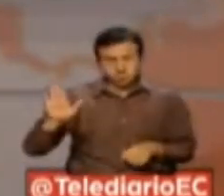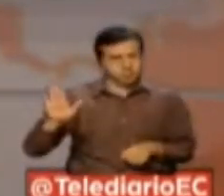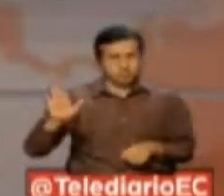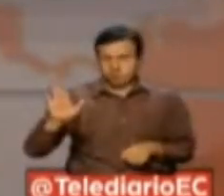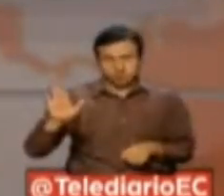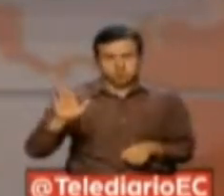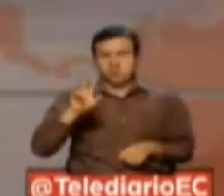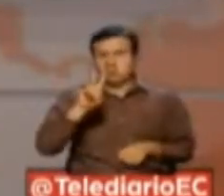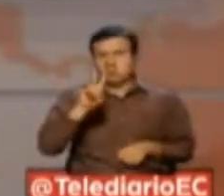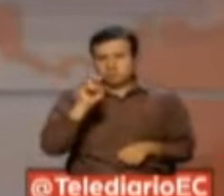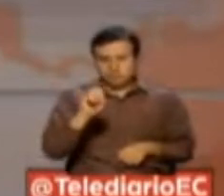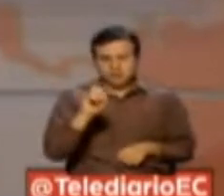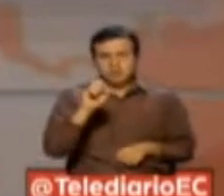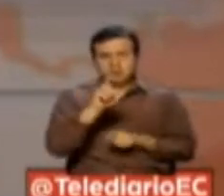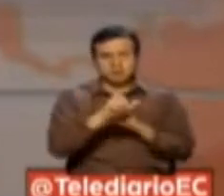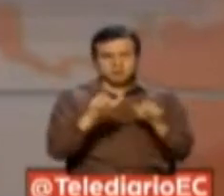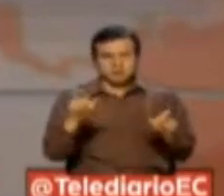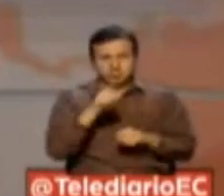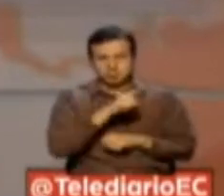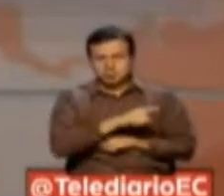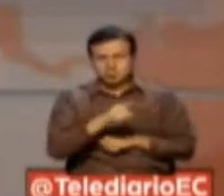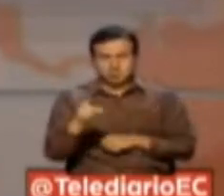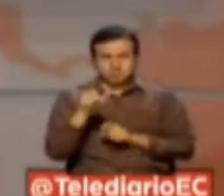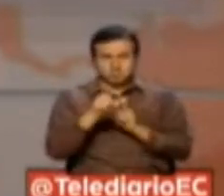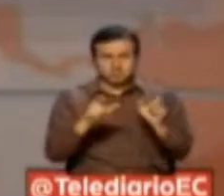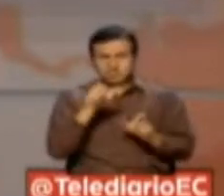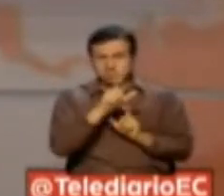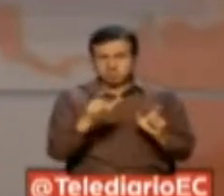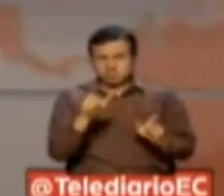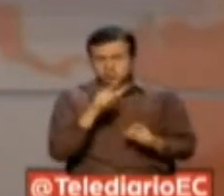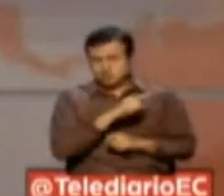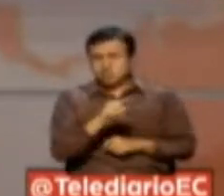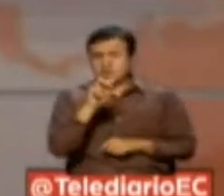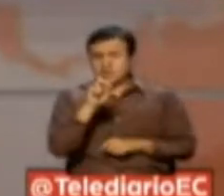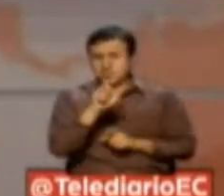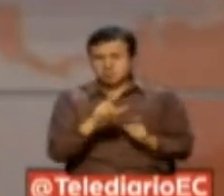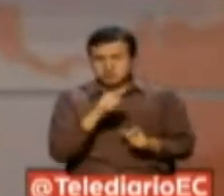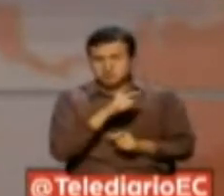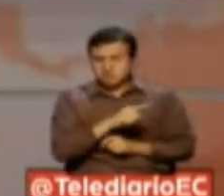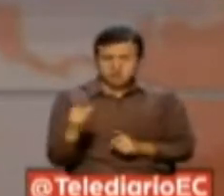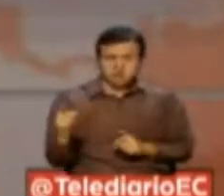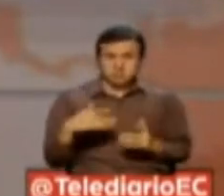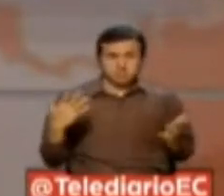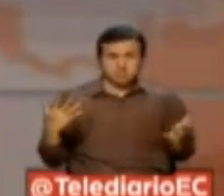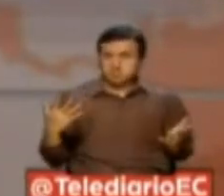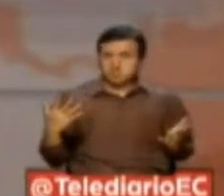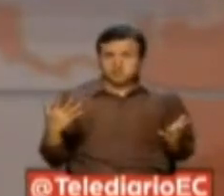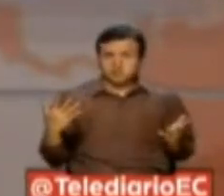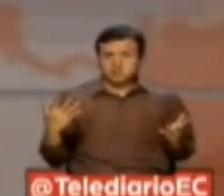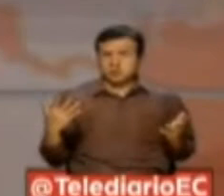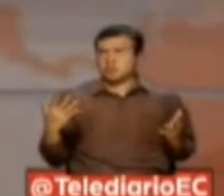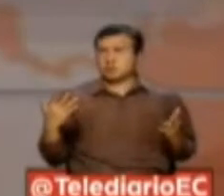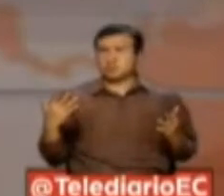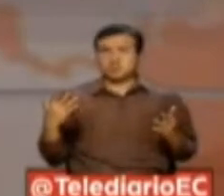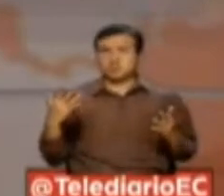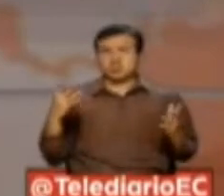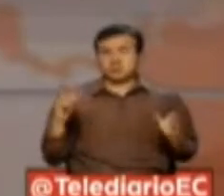20 entiendo alrededor de 20 personas más entonces nosotros no sé